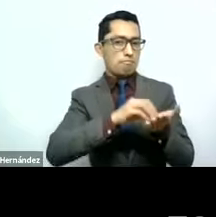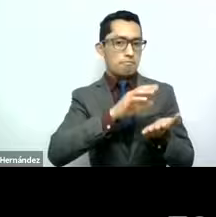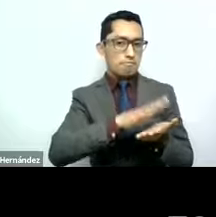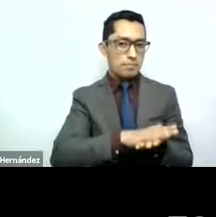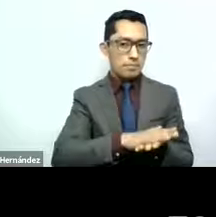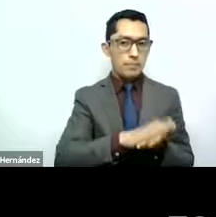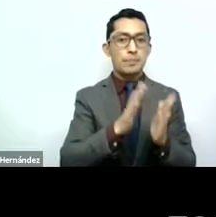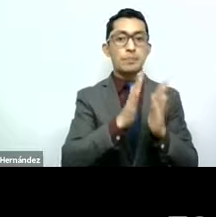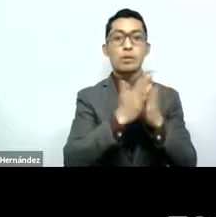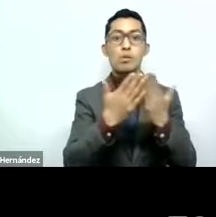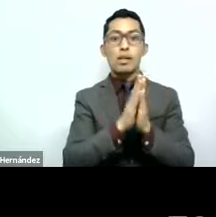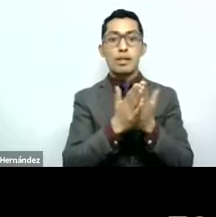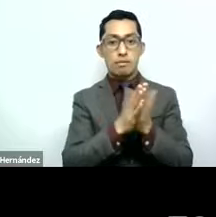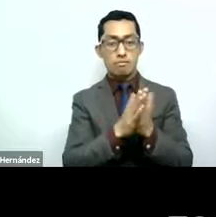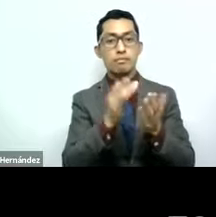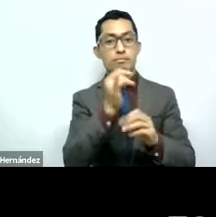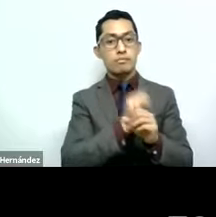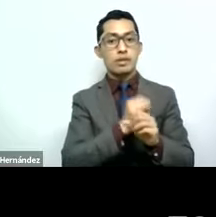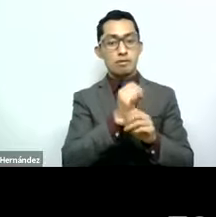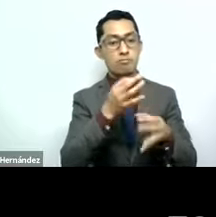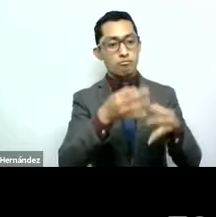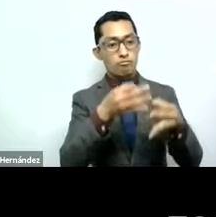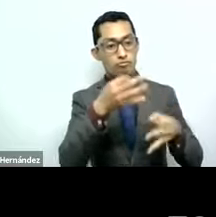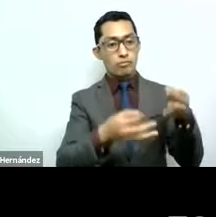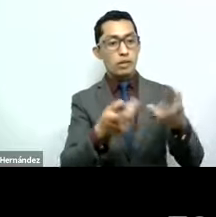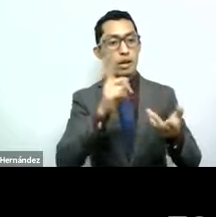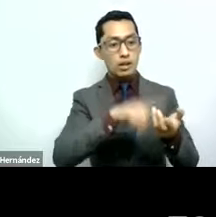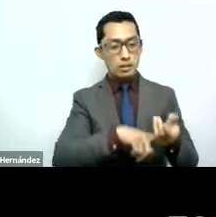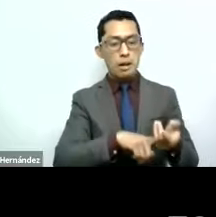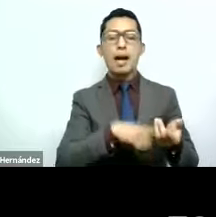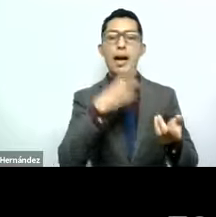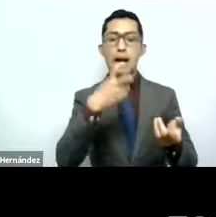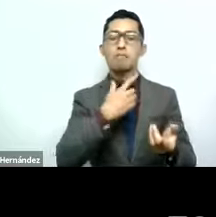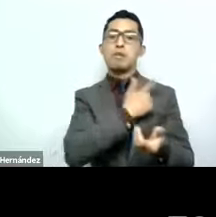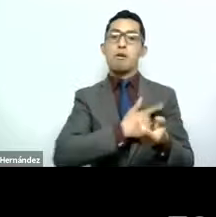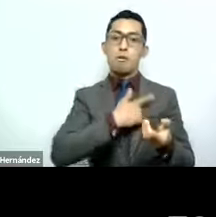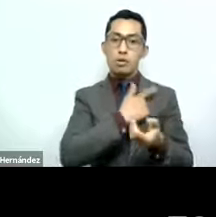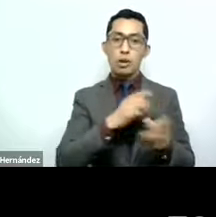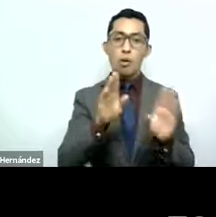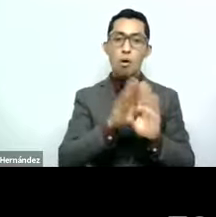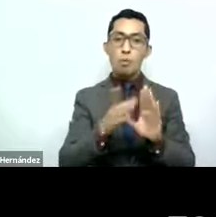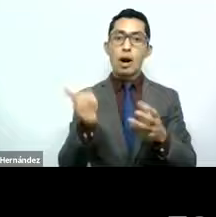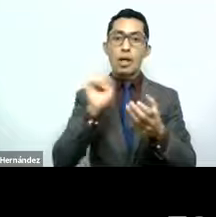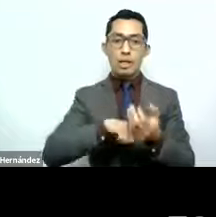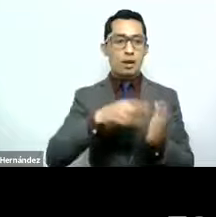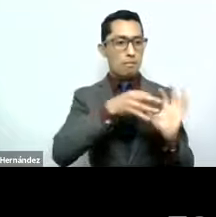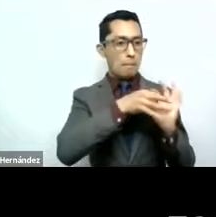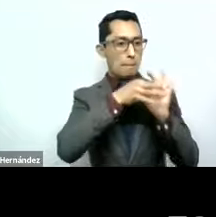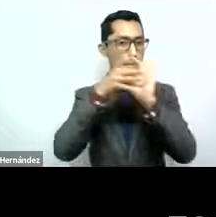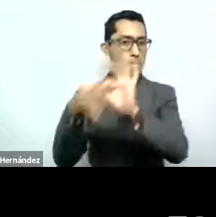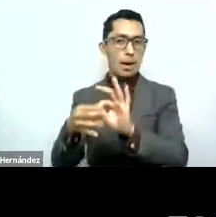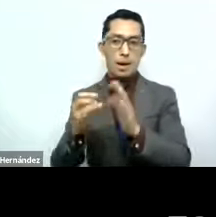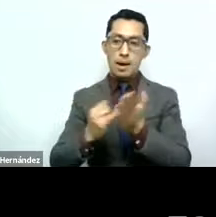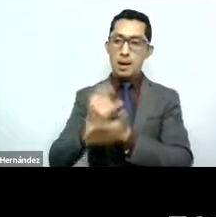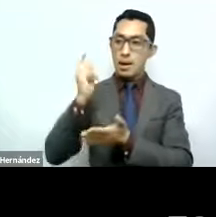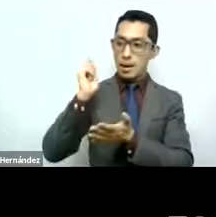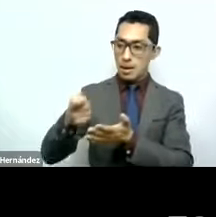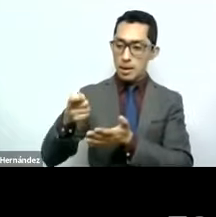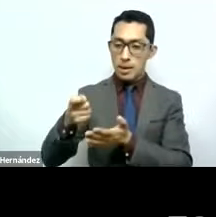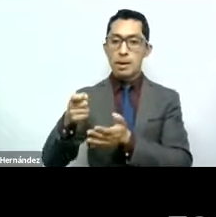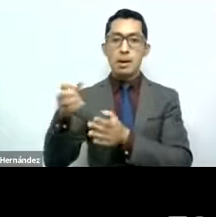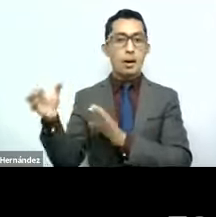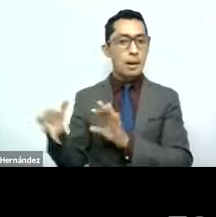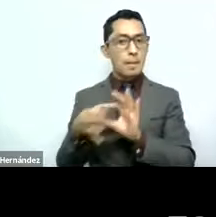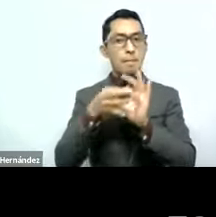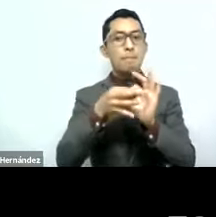El cuaderno, por eso me encanta cómo da cuenta de estas tensiones entre una y otra sentencia, entre el